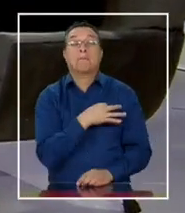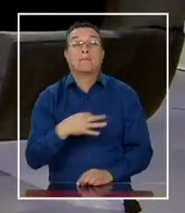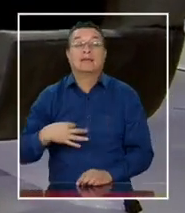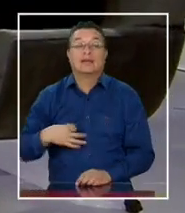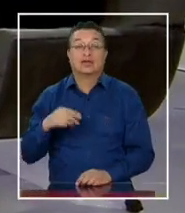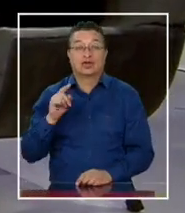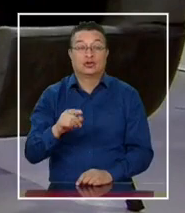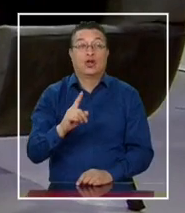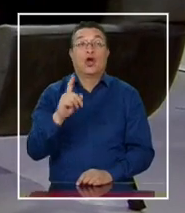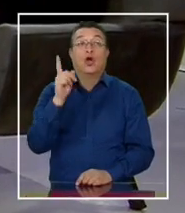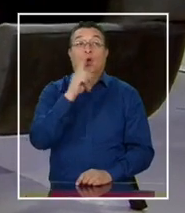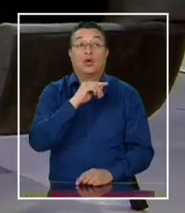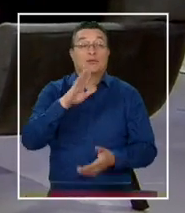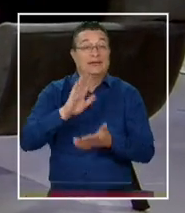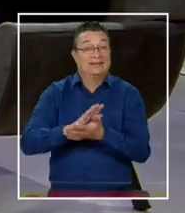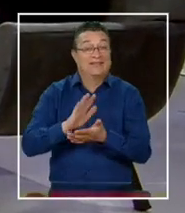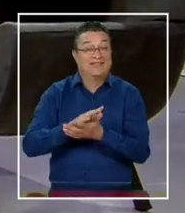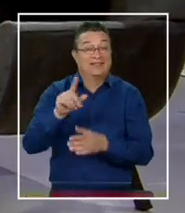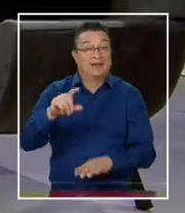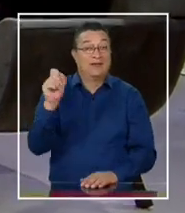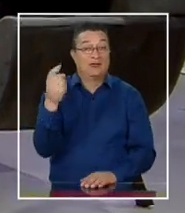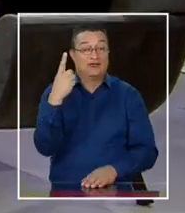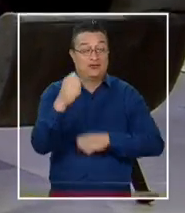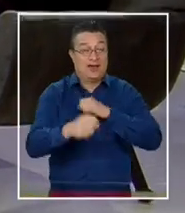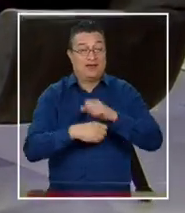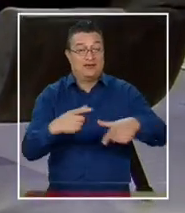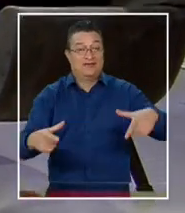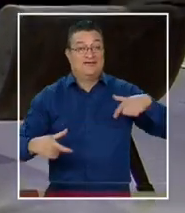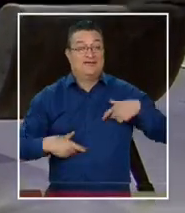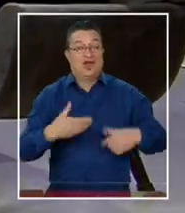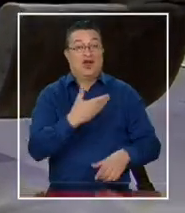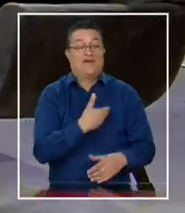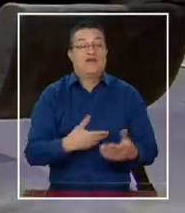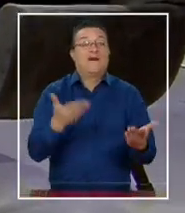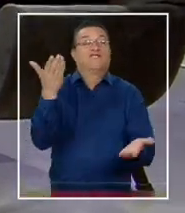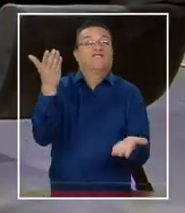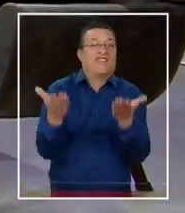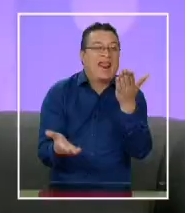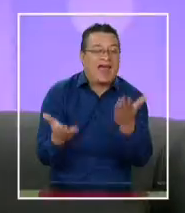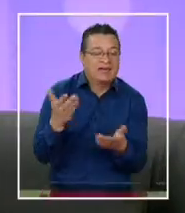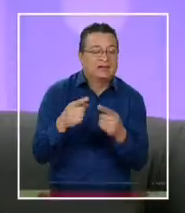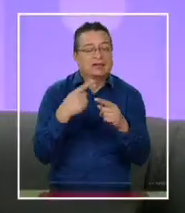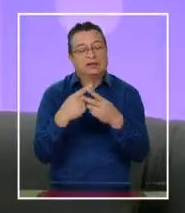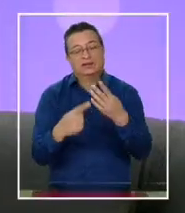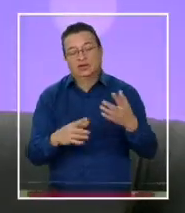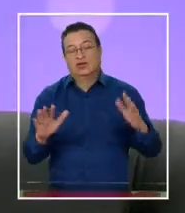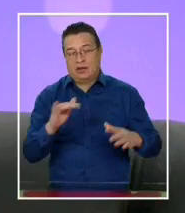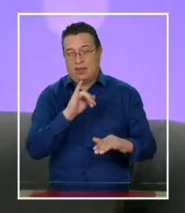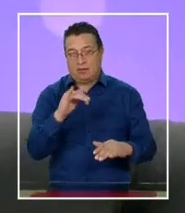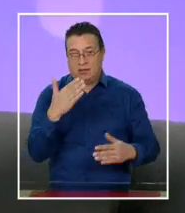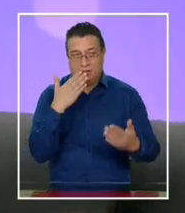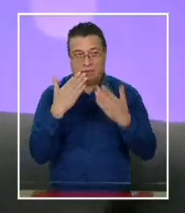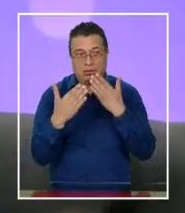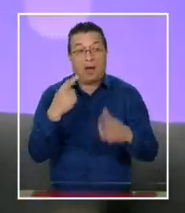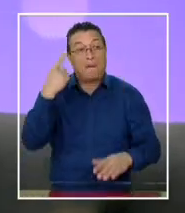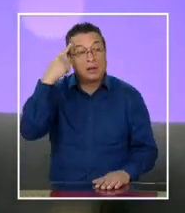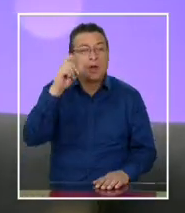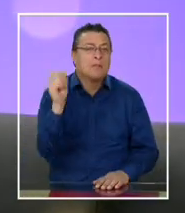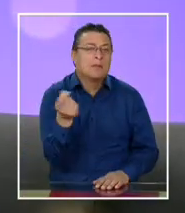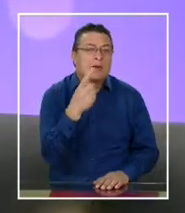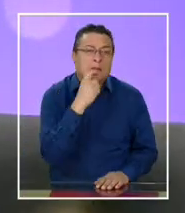que no es lo último lo último fue el aniversario cierto del primer año de Gobierno ya vamos a hablar de eso de balances de de lo que viene también pero